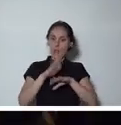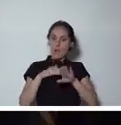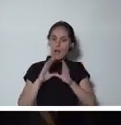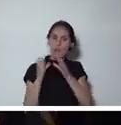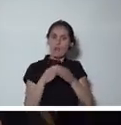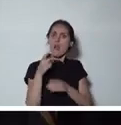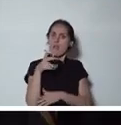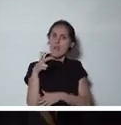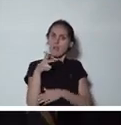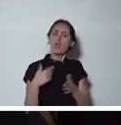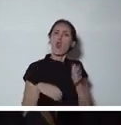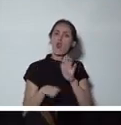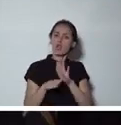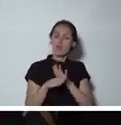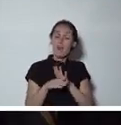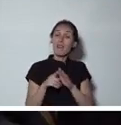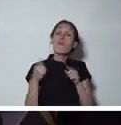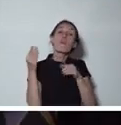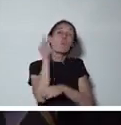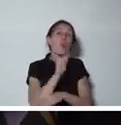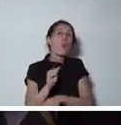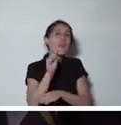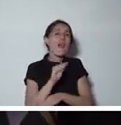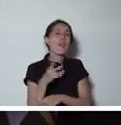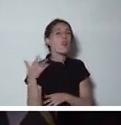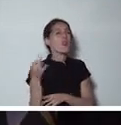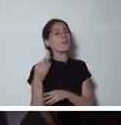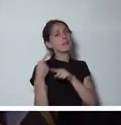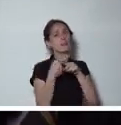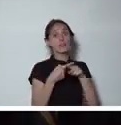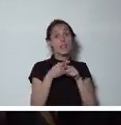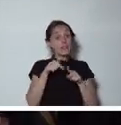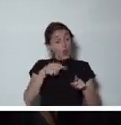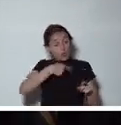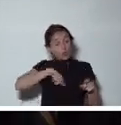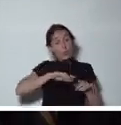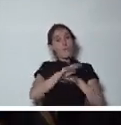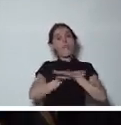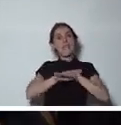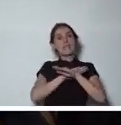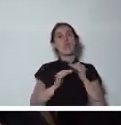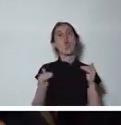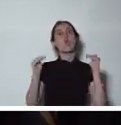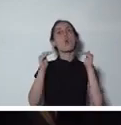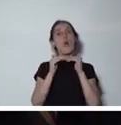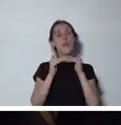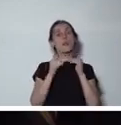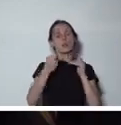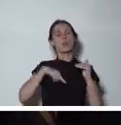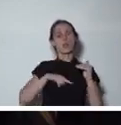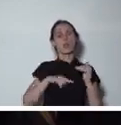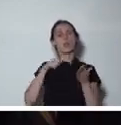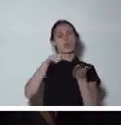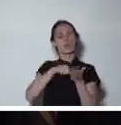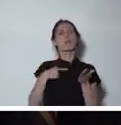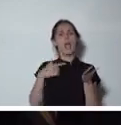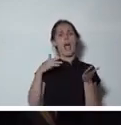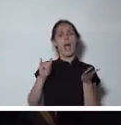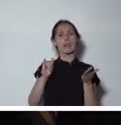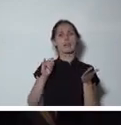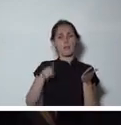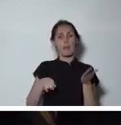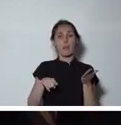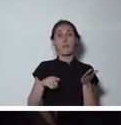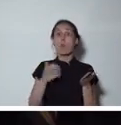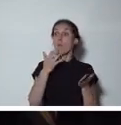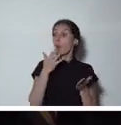los cuidados y esa es una tarea que estamos abordando desde el Ministerio de igualdad pero no solo desde el Ministerio de igualdad cuando Yolanda se faja para subir